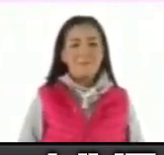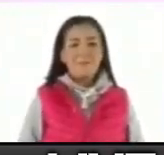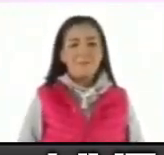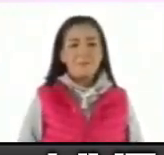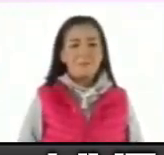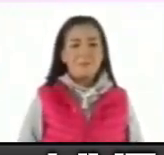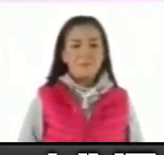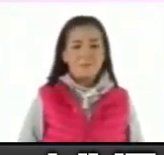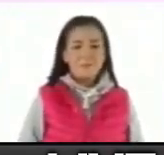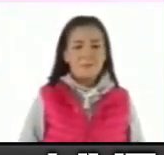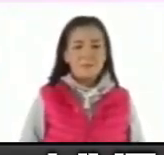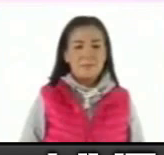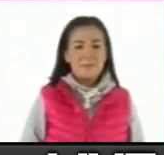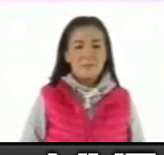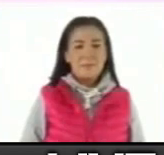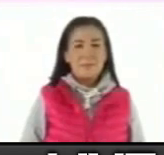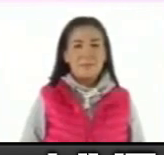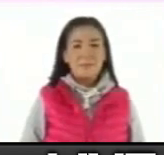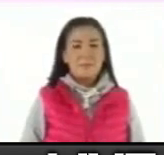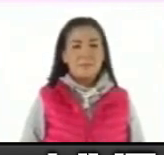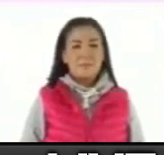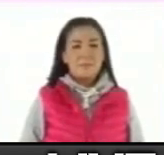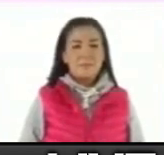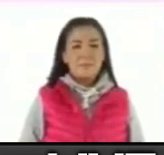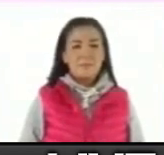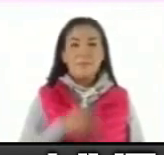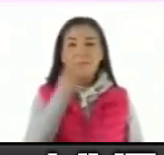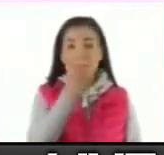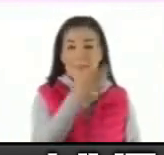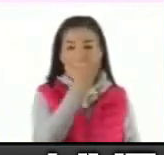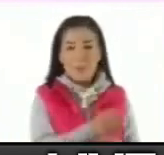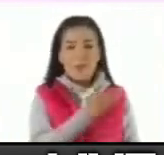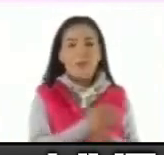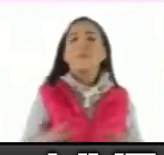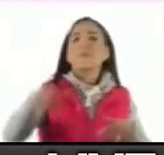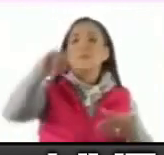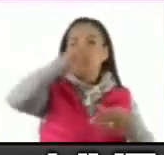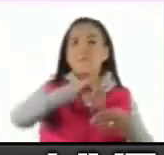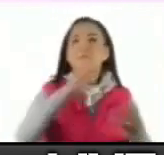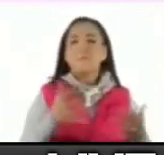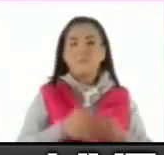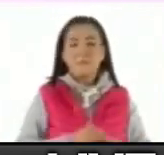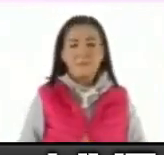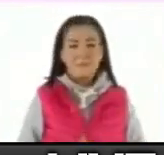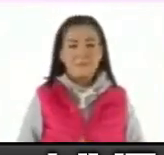La ponemos acá. En este recipiente vamos a agregar.